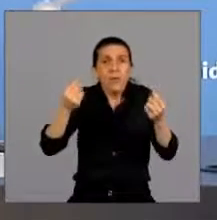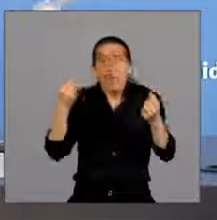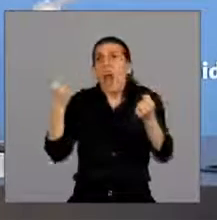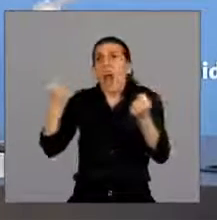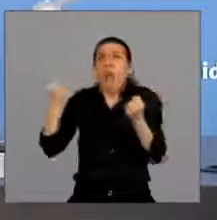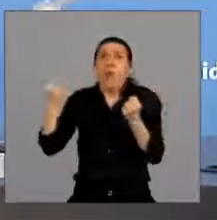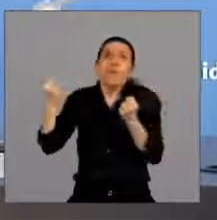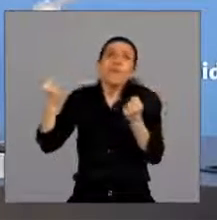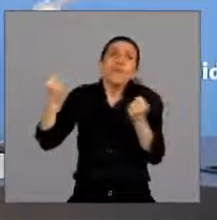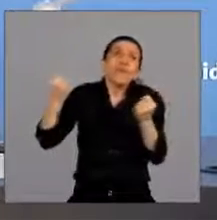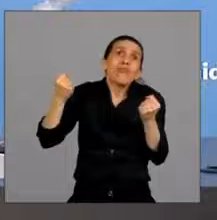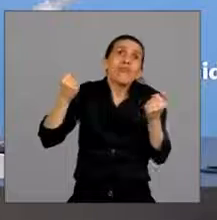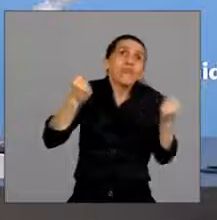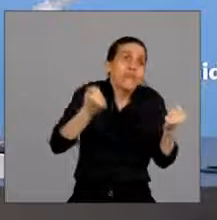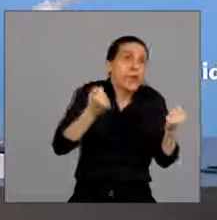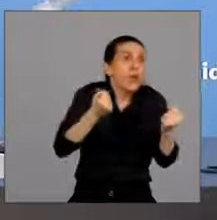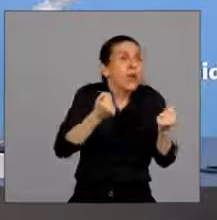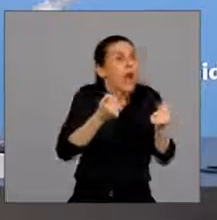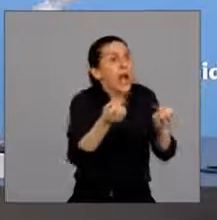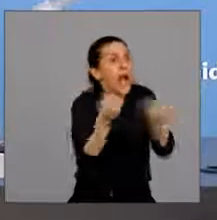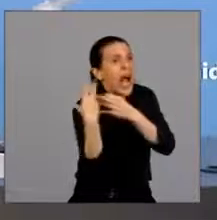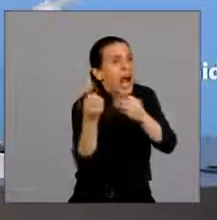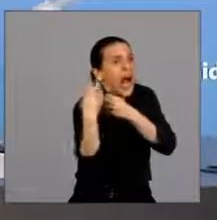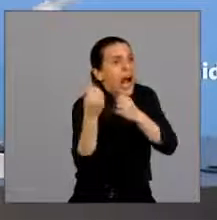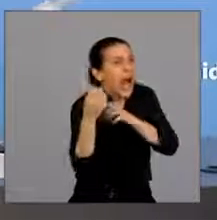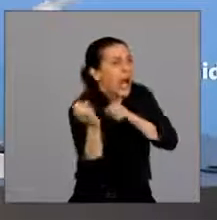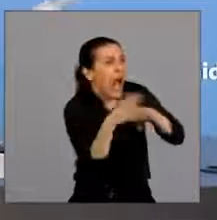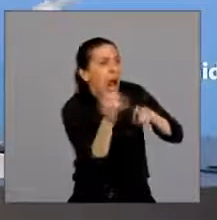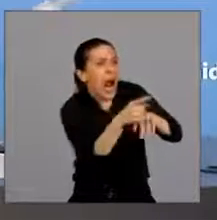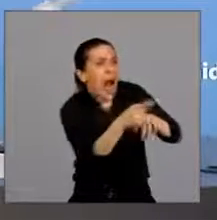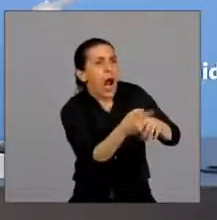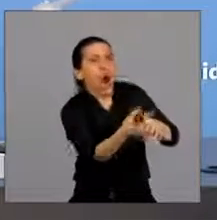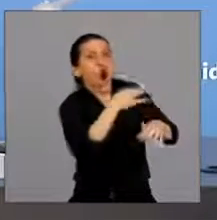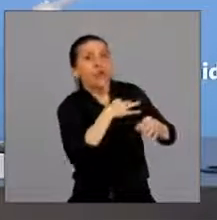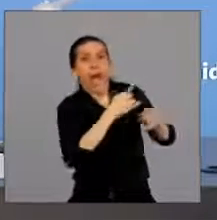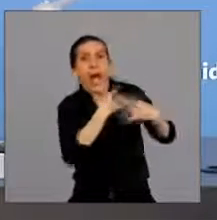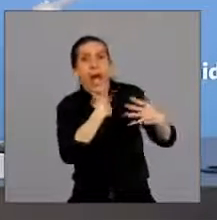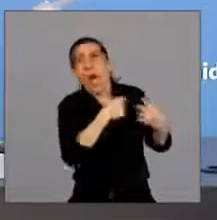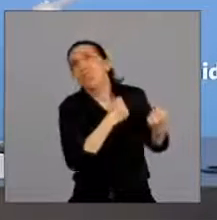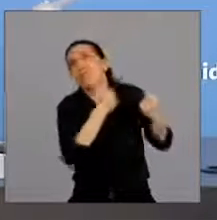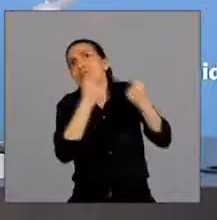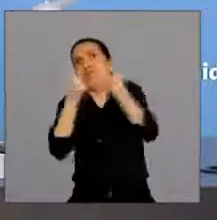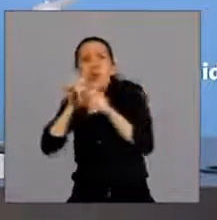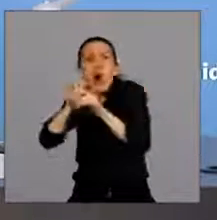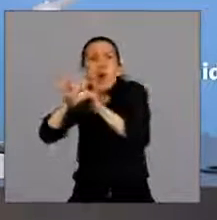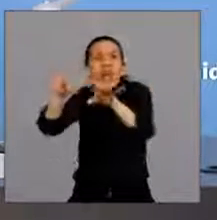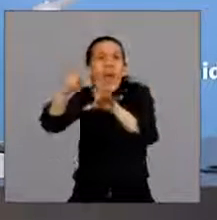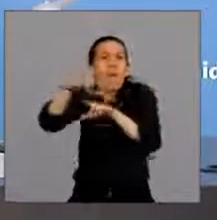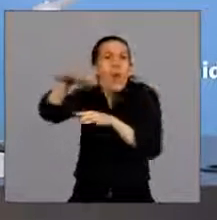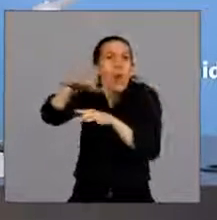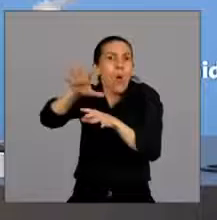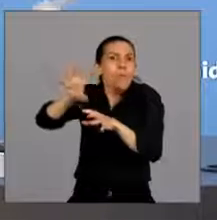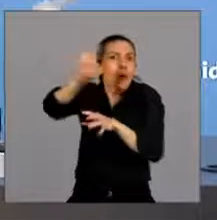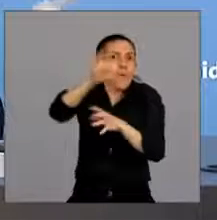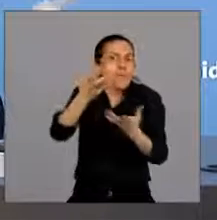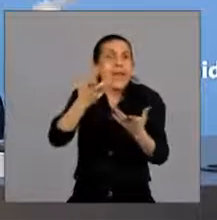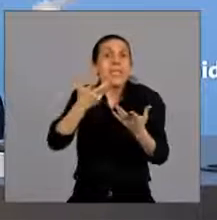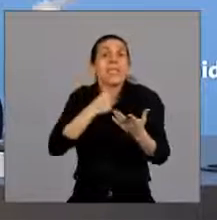y llevan el contagio a diferentes lados. Y ahí en ese punto quiero pedirle a los